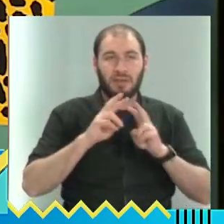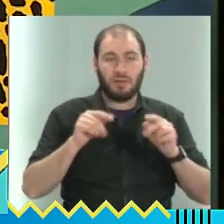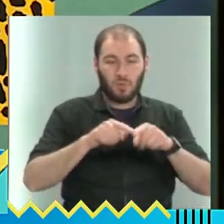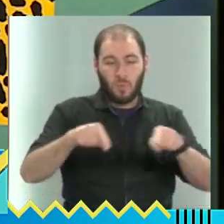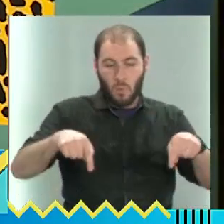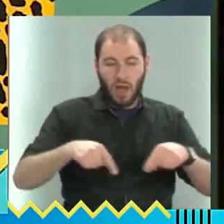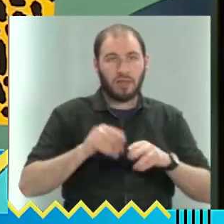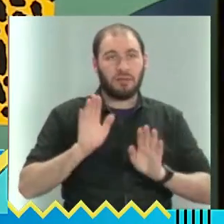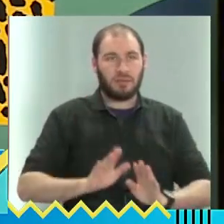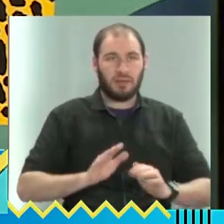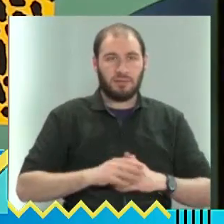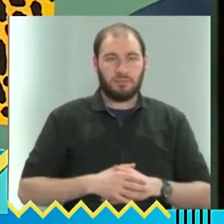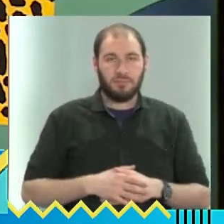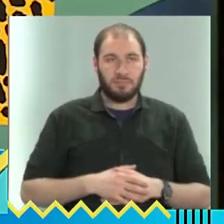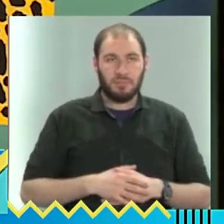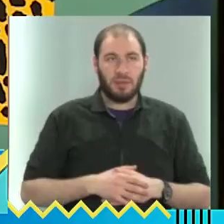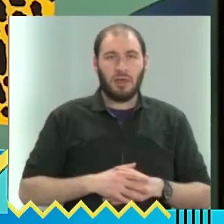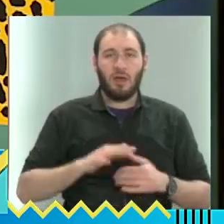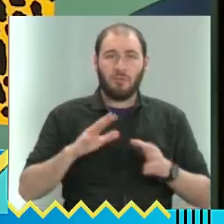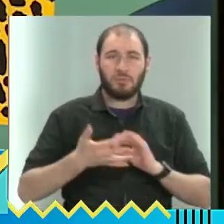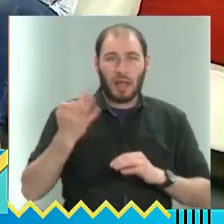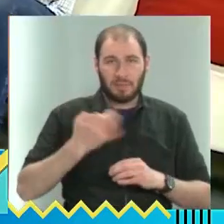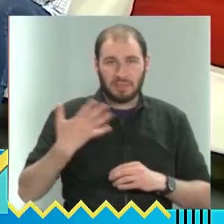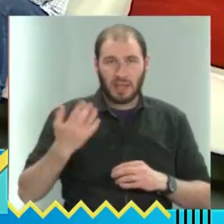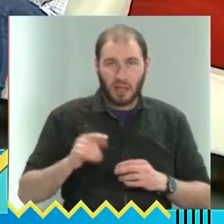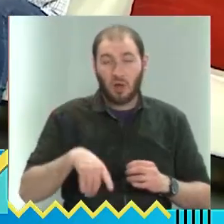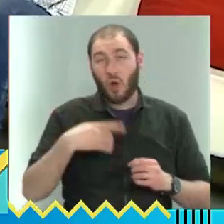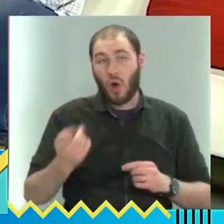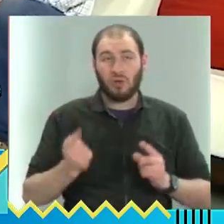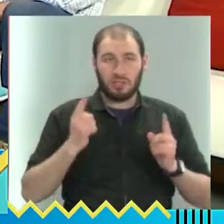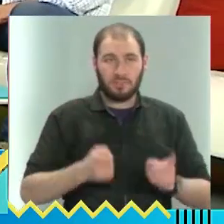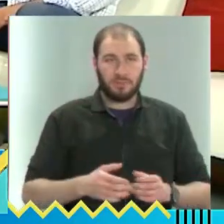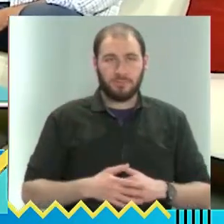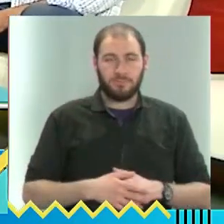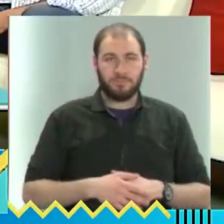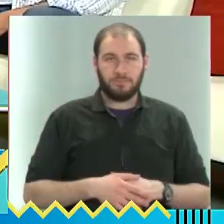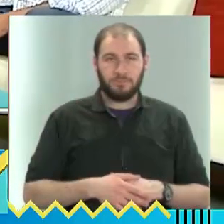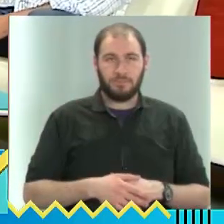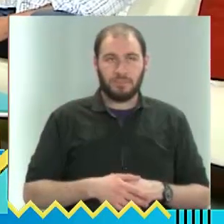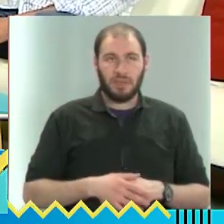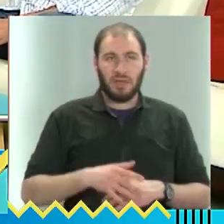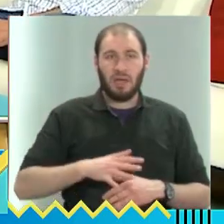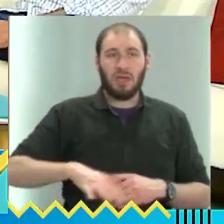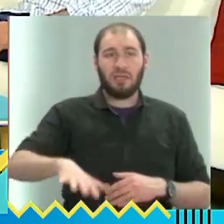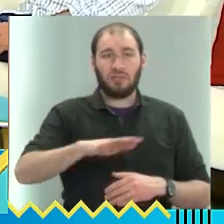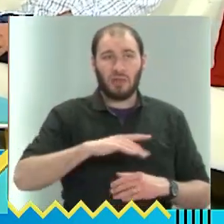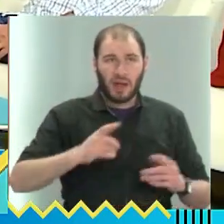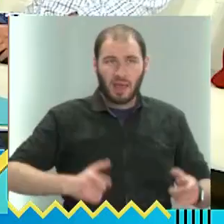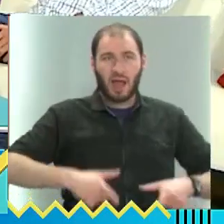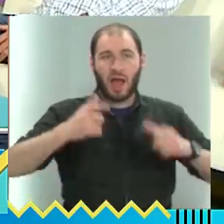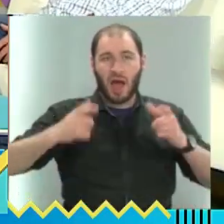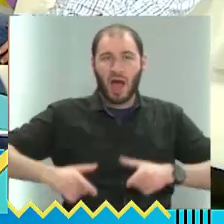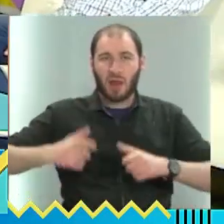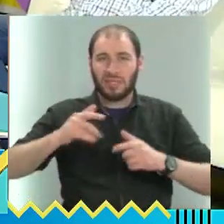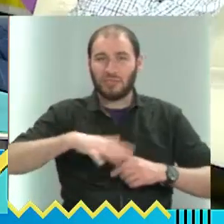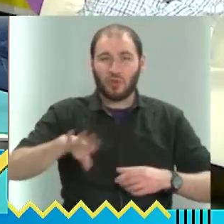cuadrícula. Tiene esa particularidad, tiene la otra particularidad de que es una ciudad que tiene árboles en